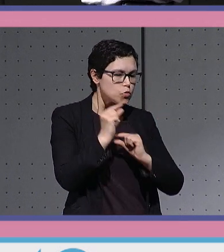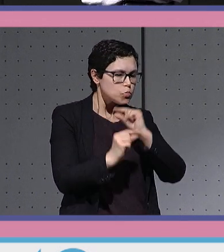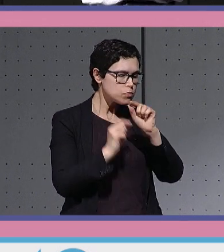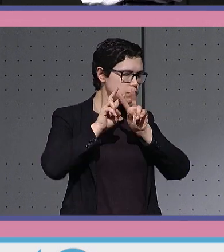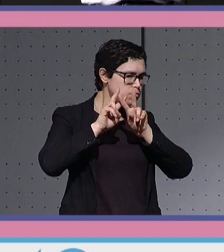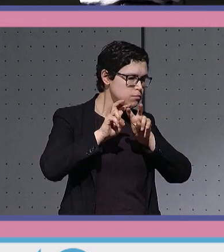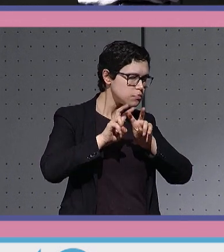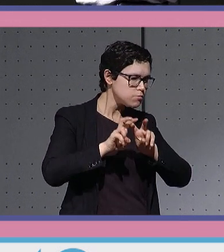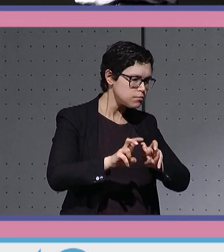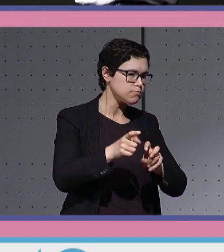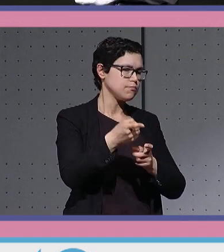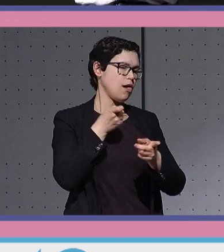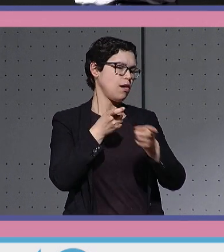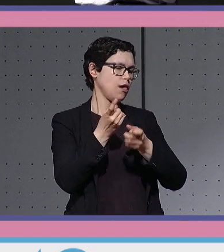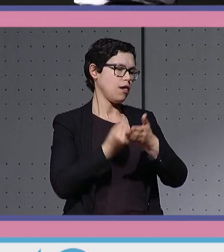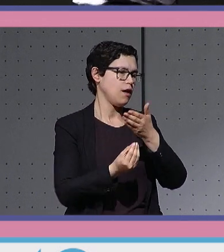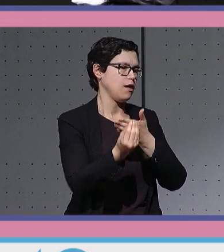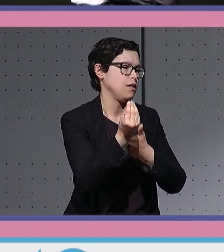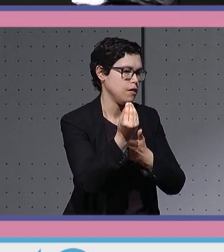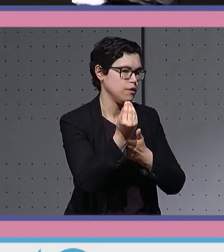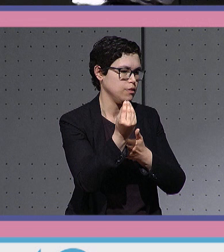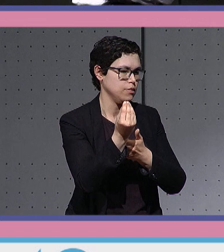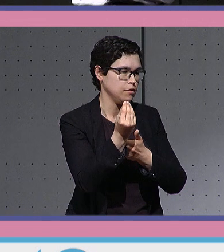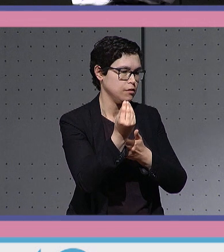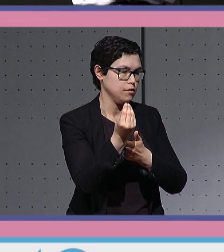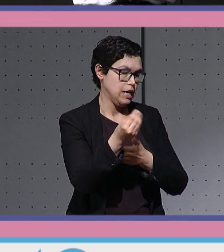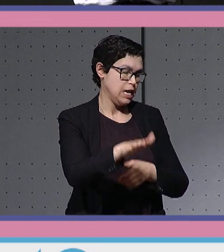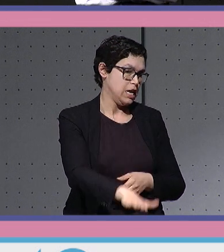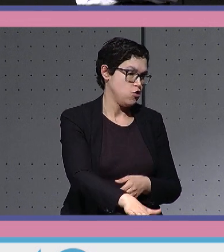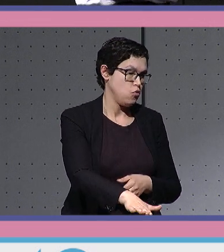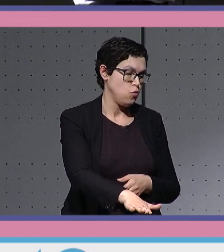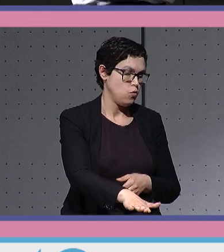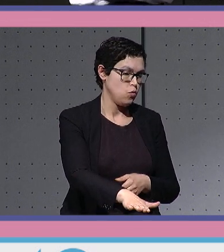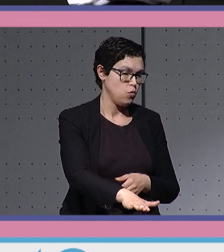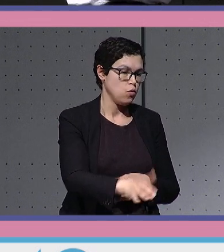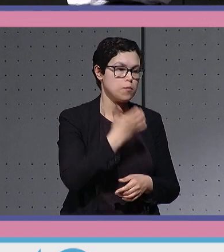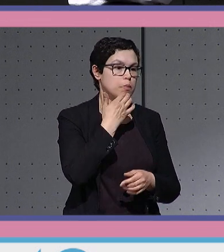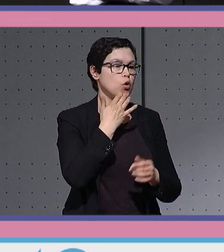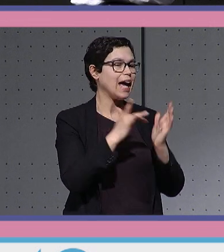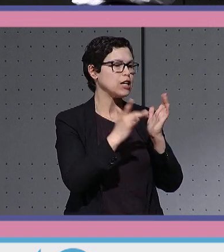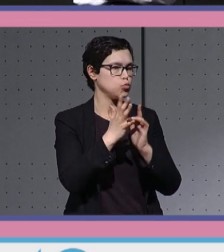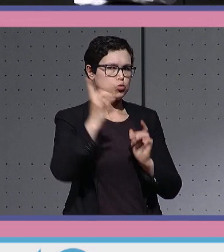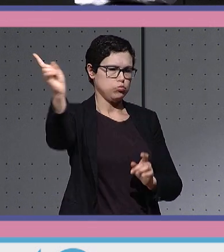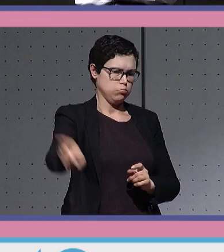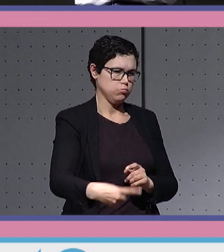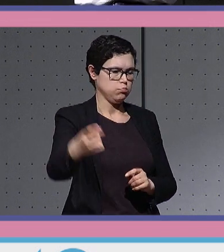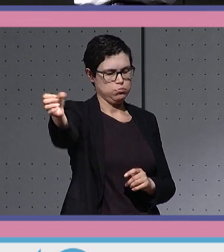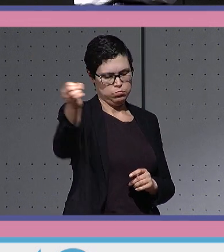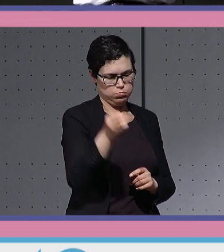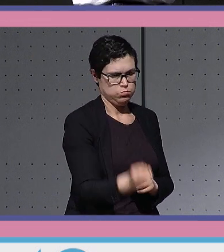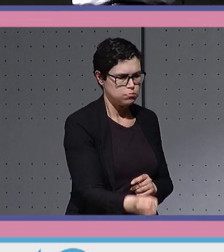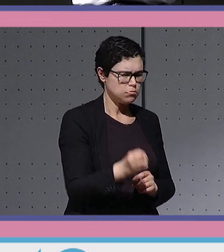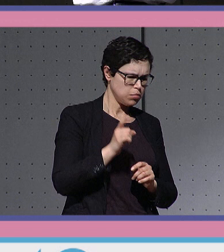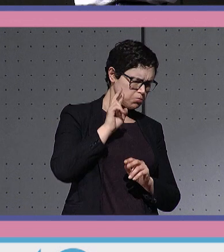esperar. Podemos esperar, el niño viene por un diagnóstico, nos manda Jesús un niño con un problema de neurodesarrollo que le ve alguna